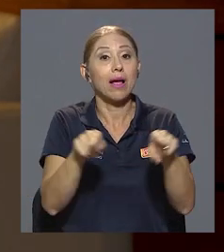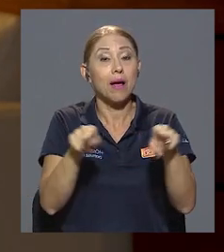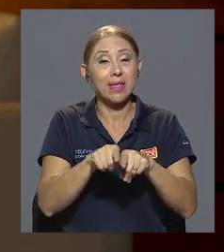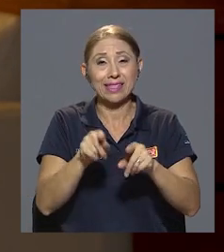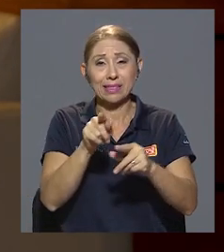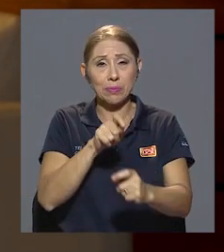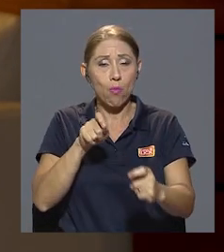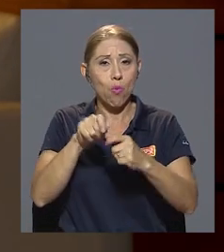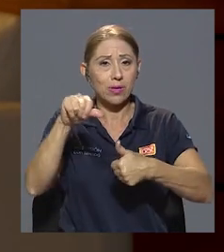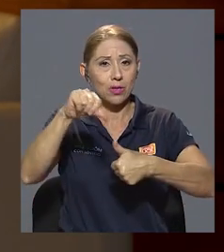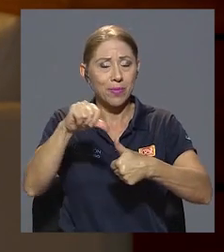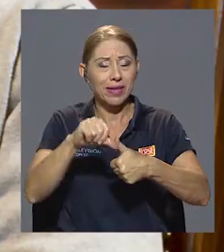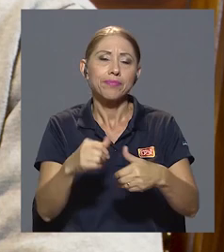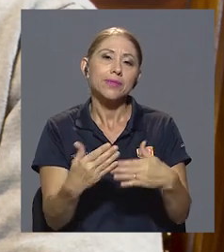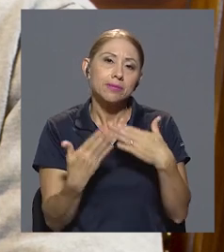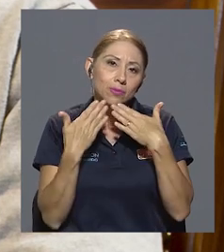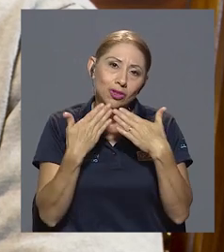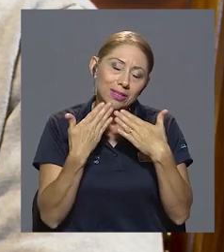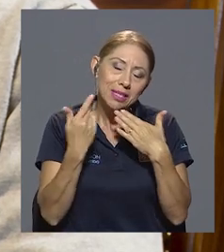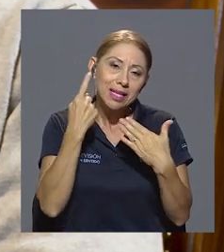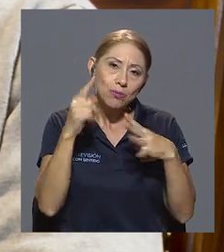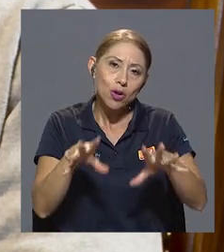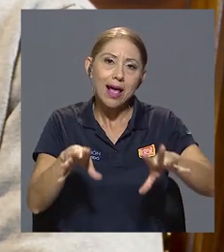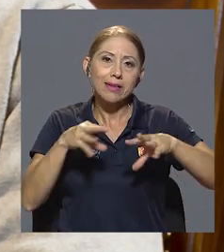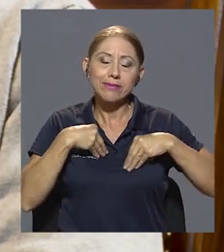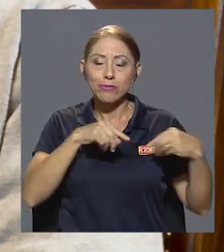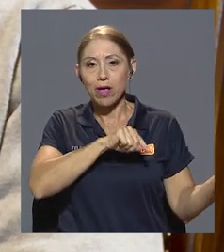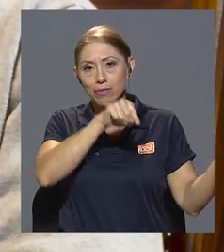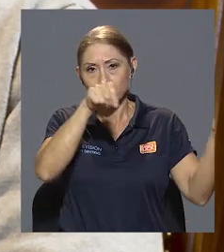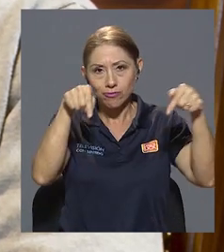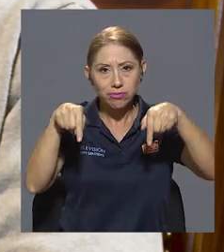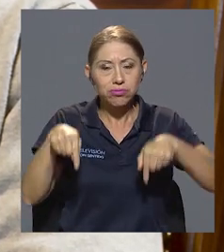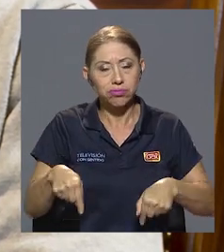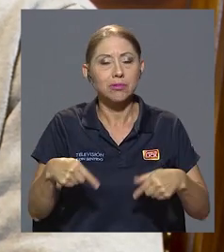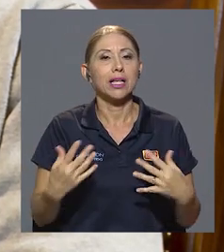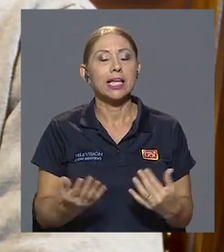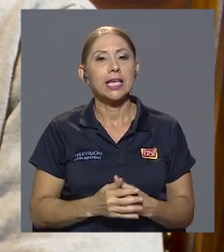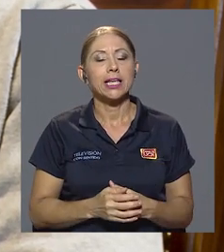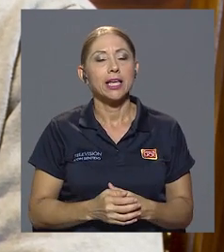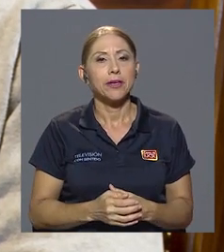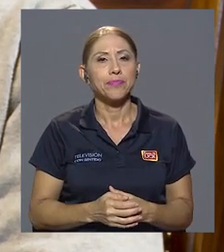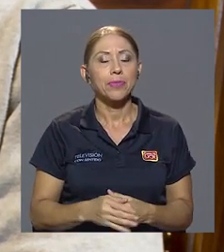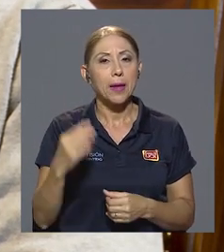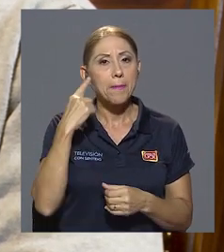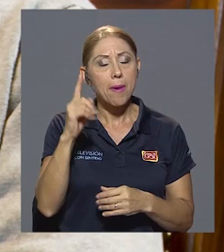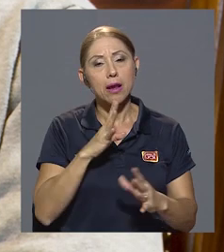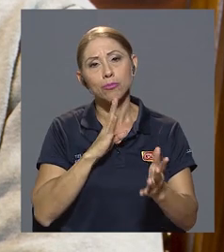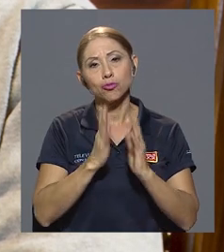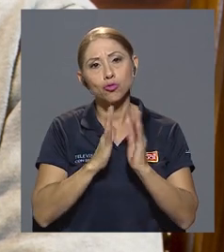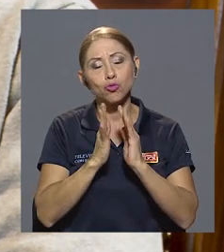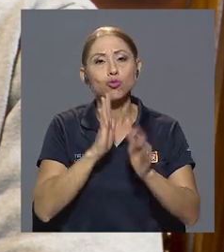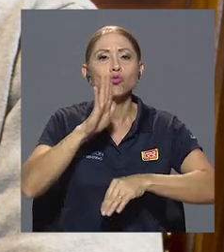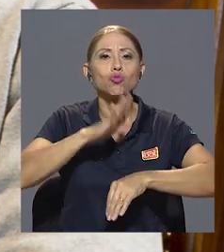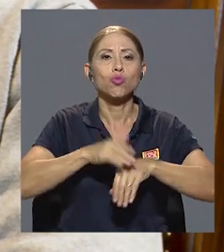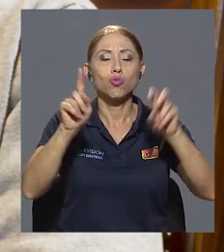centroamérica carlos muchísimas gracias por aceptar esta esta invitación para